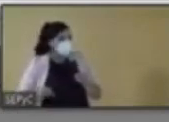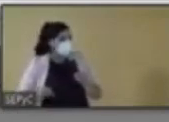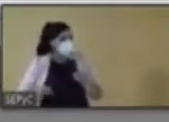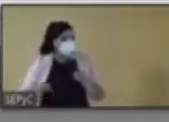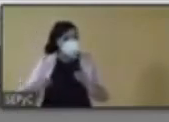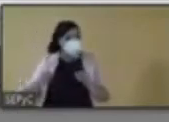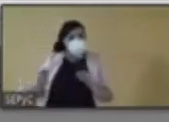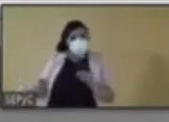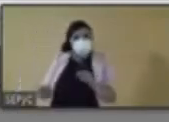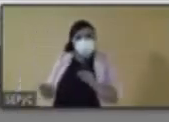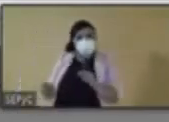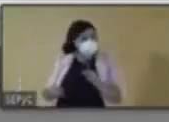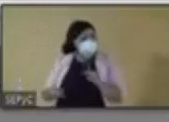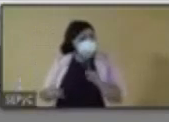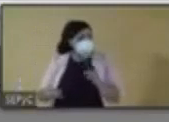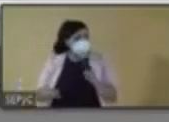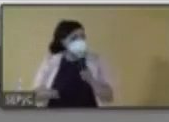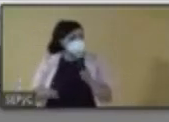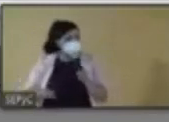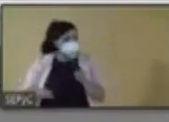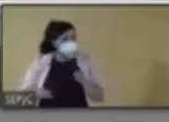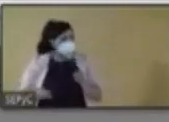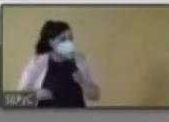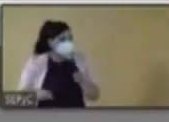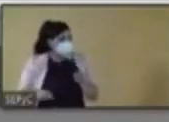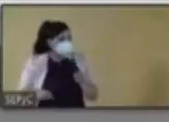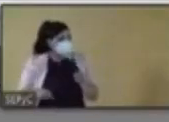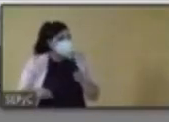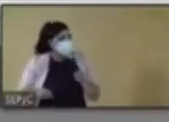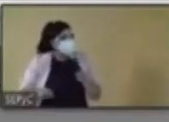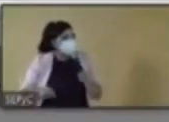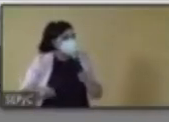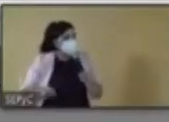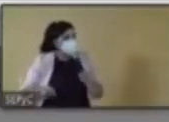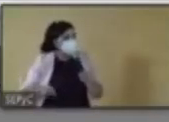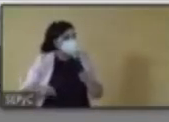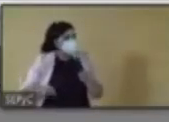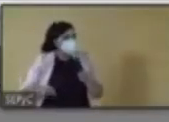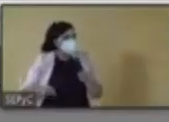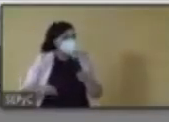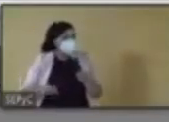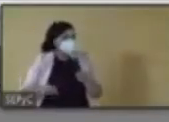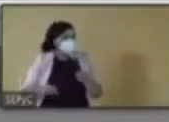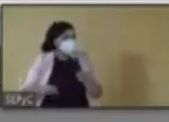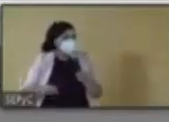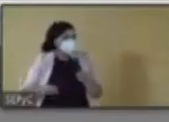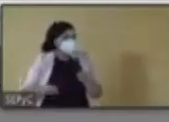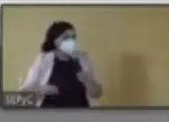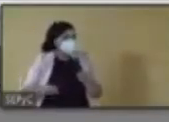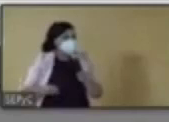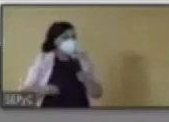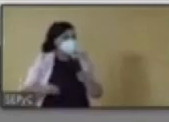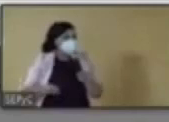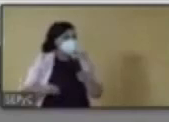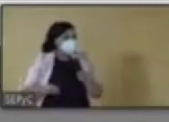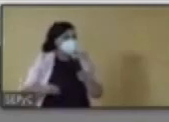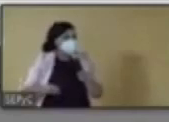nuestro CURP ya viene llenado de manera predeterminada, ponemos nuestra contraseña y le damos a la opción de firmar.